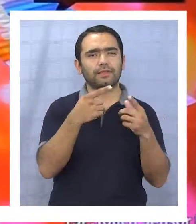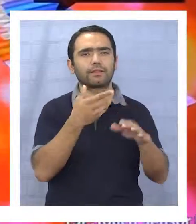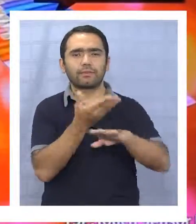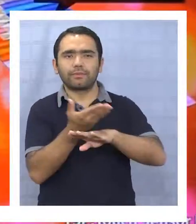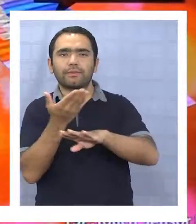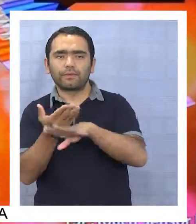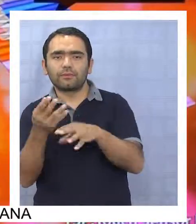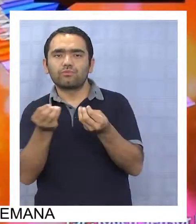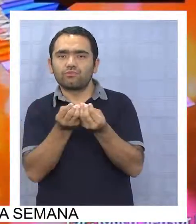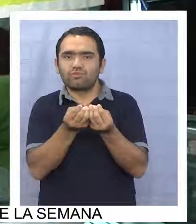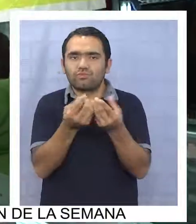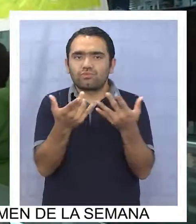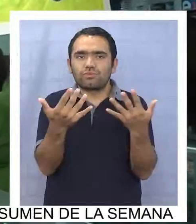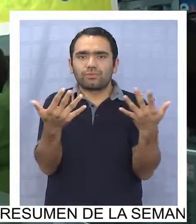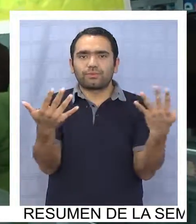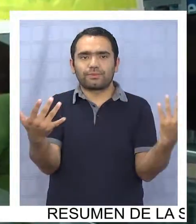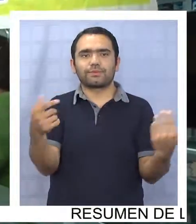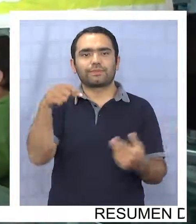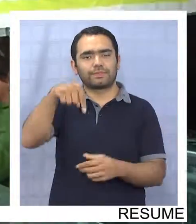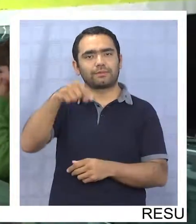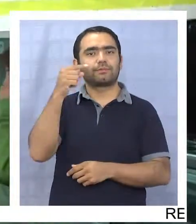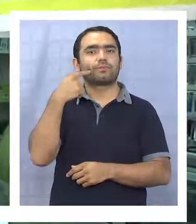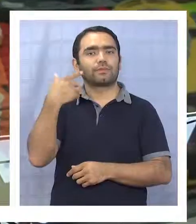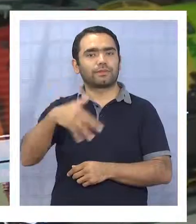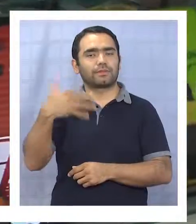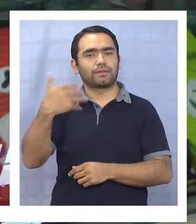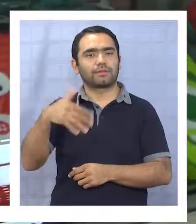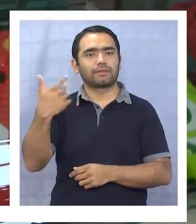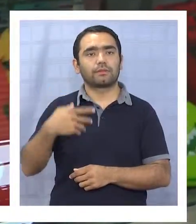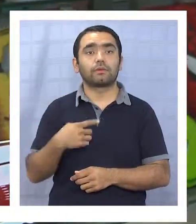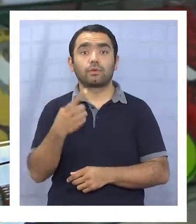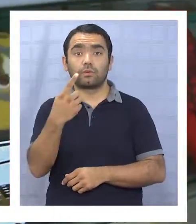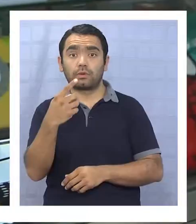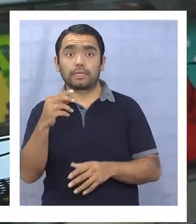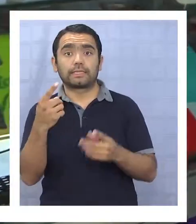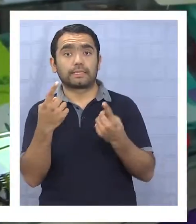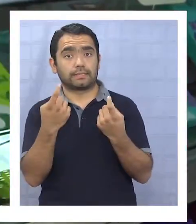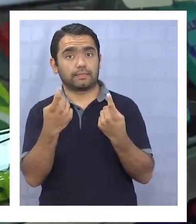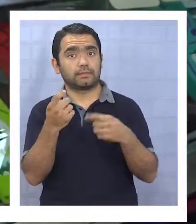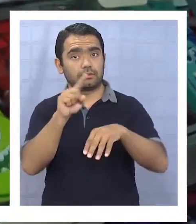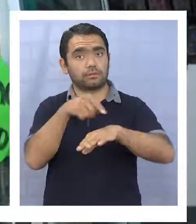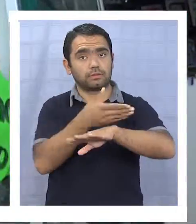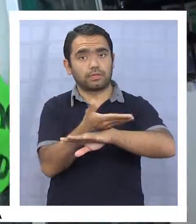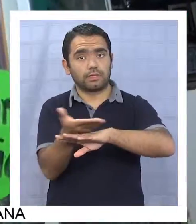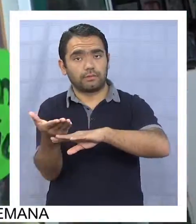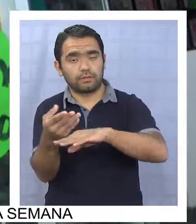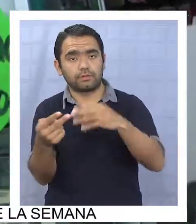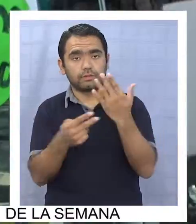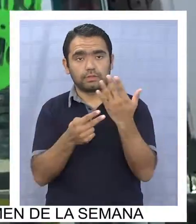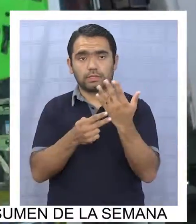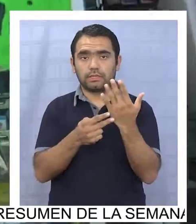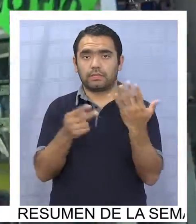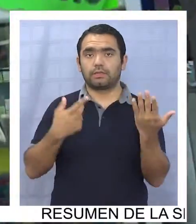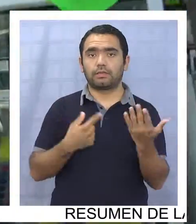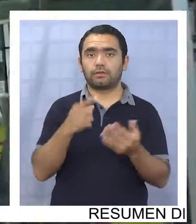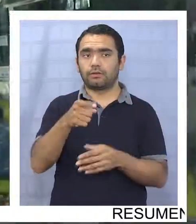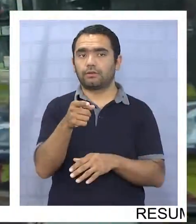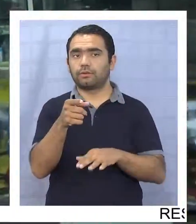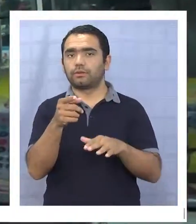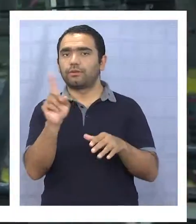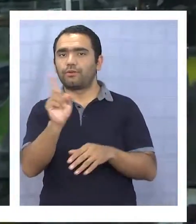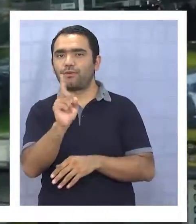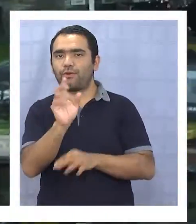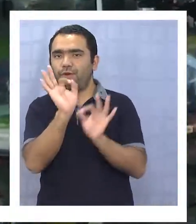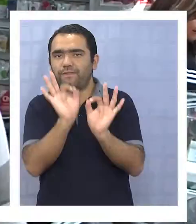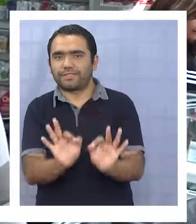demandas de los usuarios se han incrementado significativamente. Una de ellas son los servicios técnicos no oficiales. La